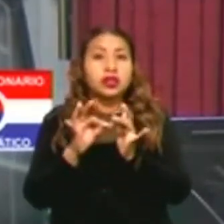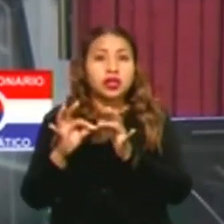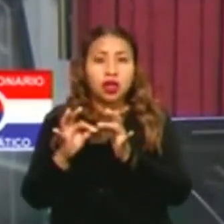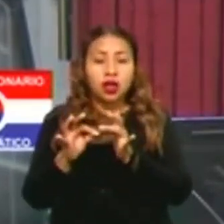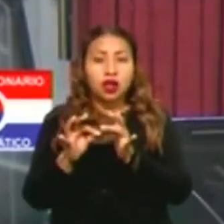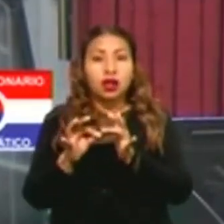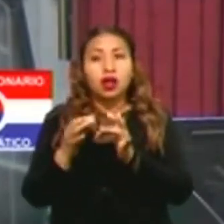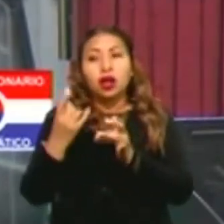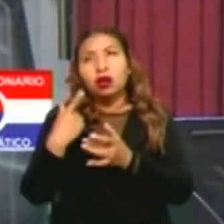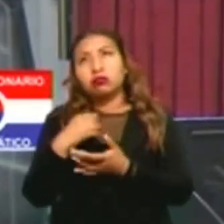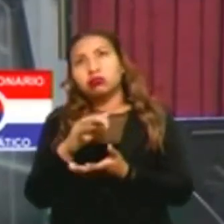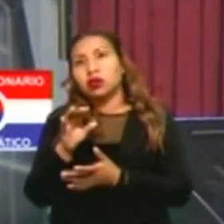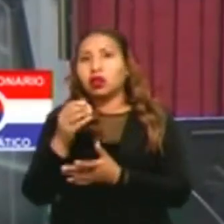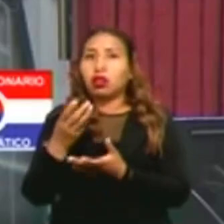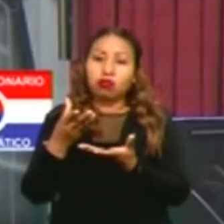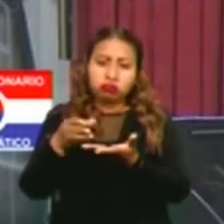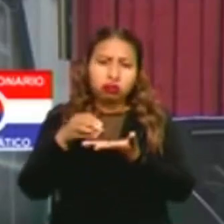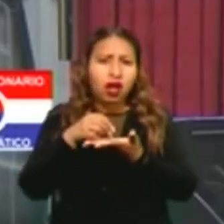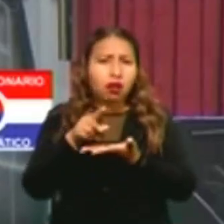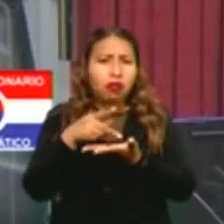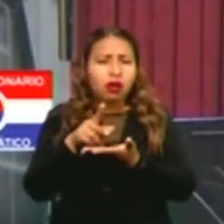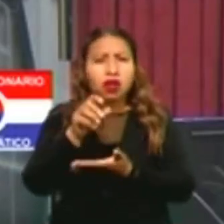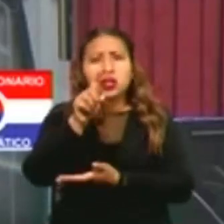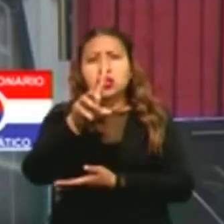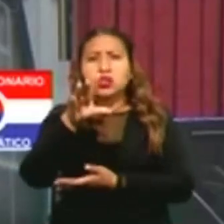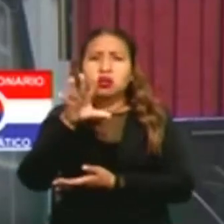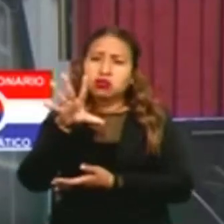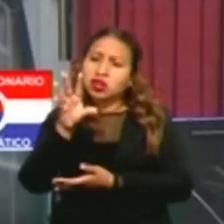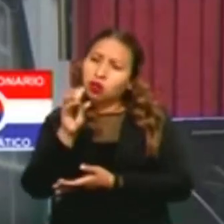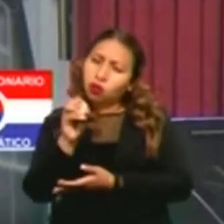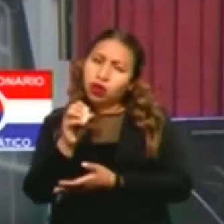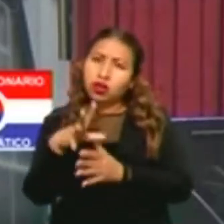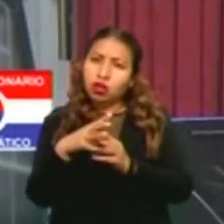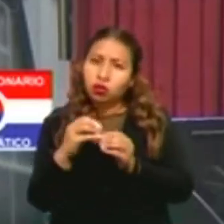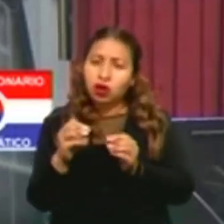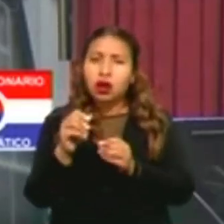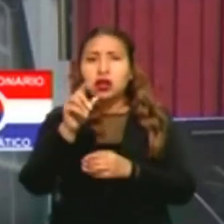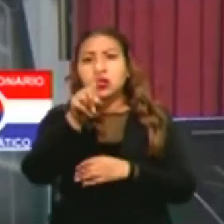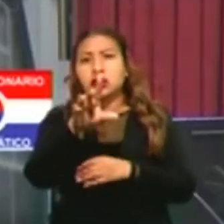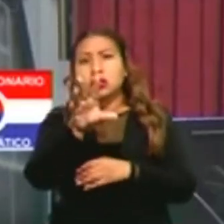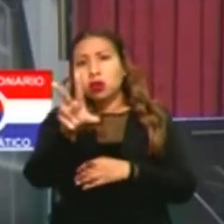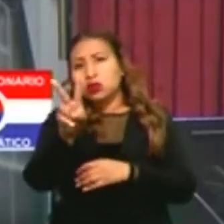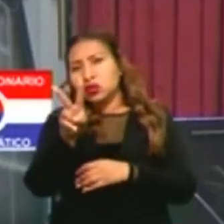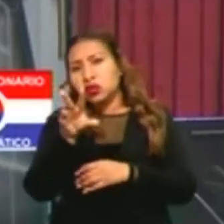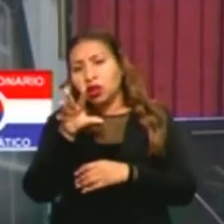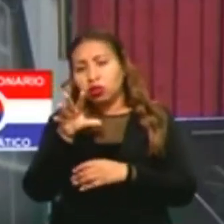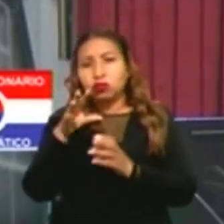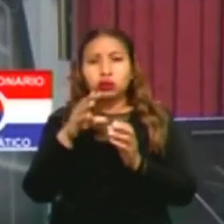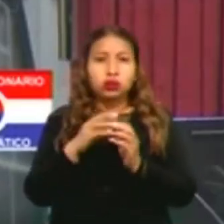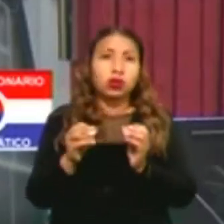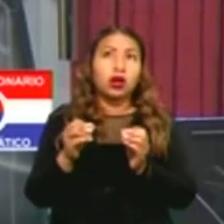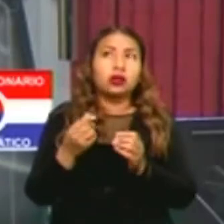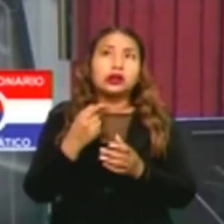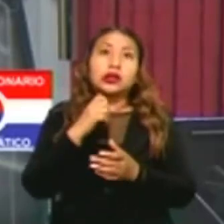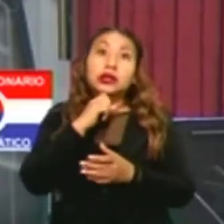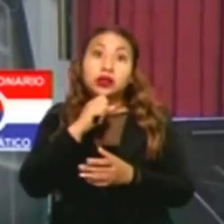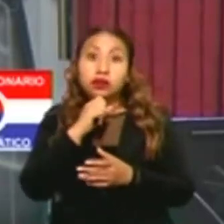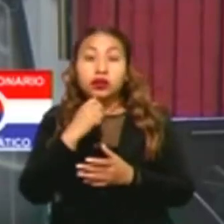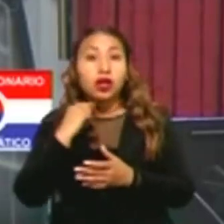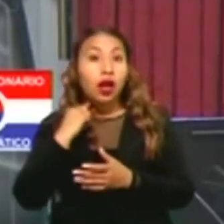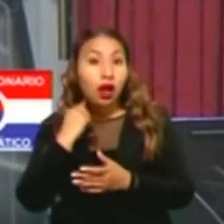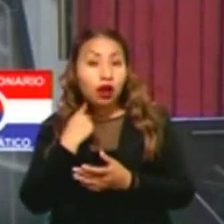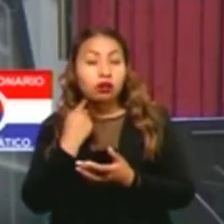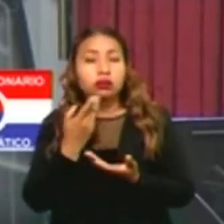cobran 100, 150, hasta $200 y generalmente son doctores que no están dentro de lo